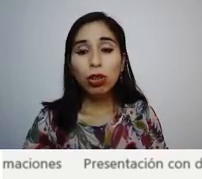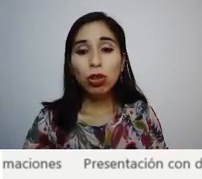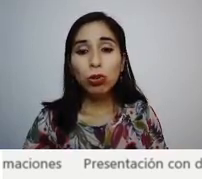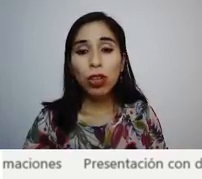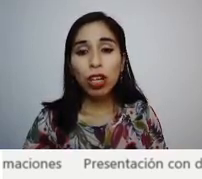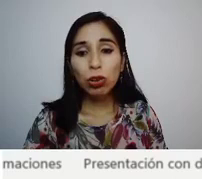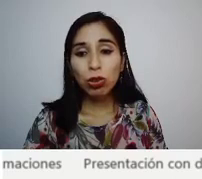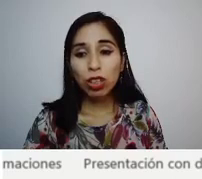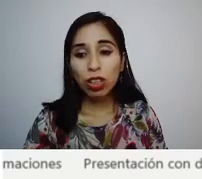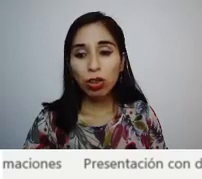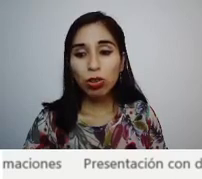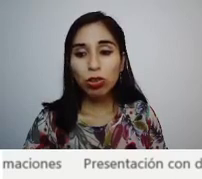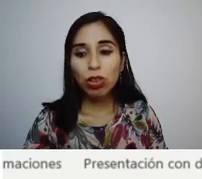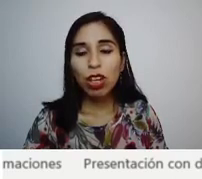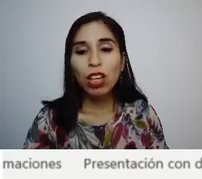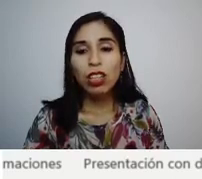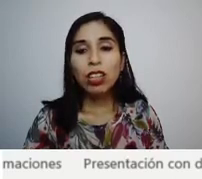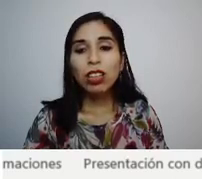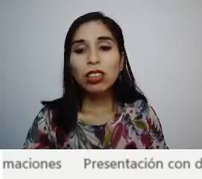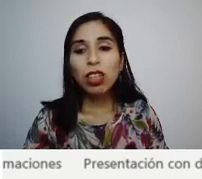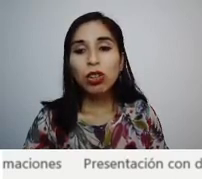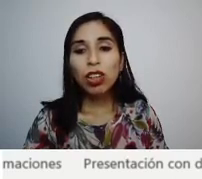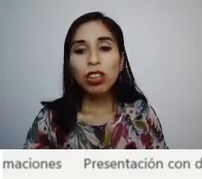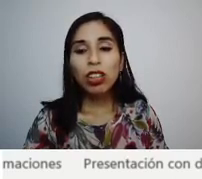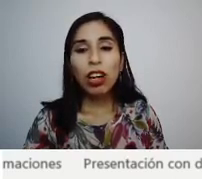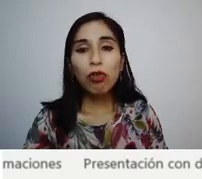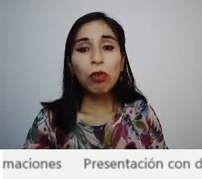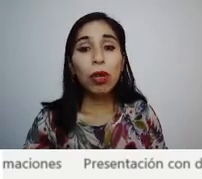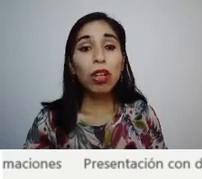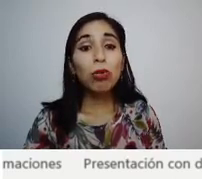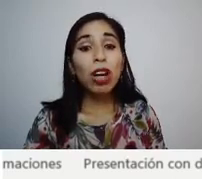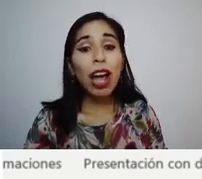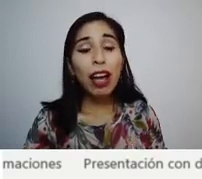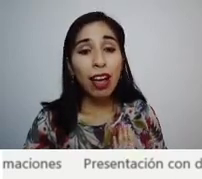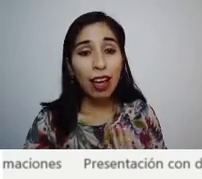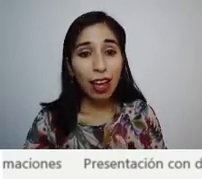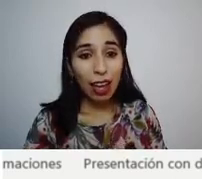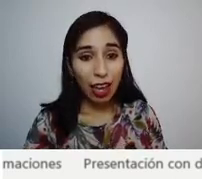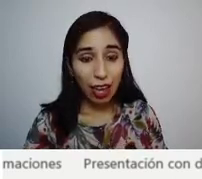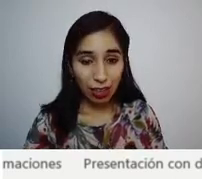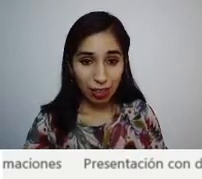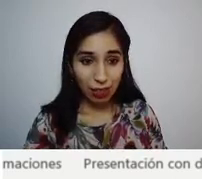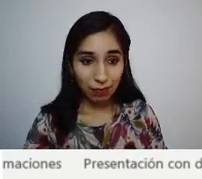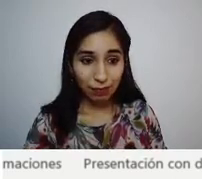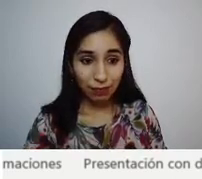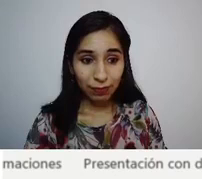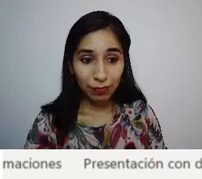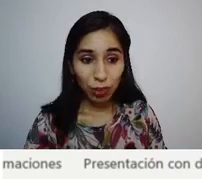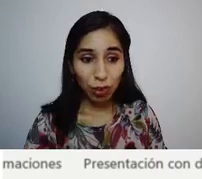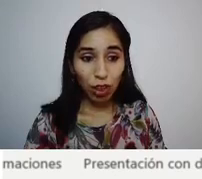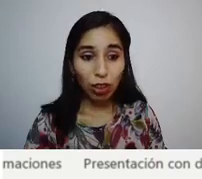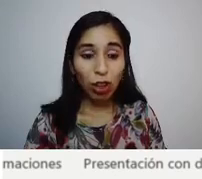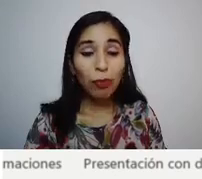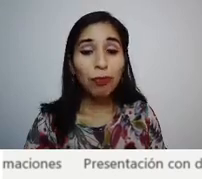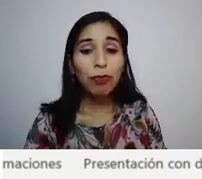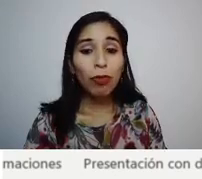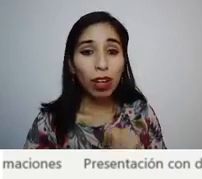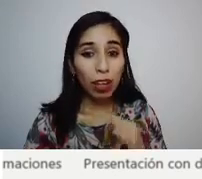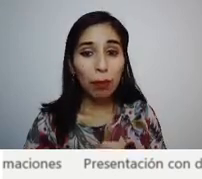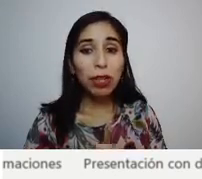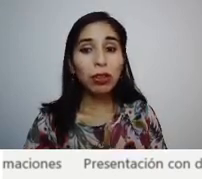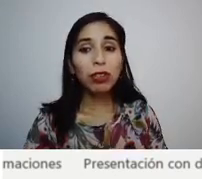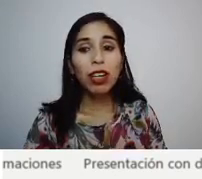forma de dos cuadrados seguidos y el tercero que tiene la forma de una equis correcto